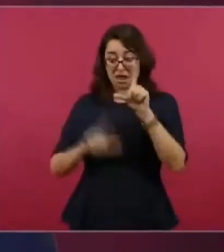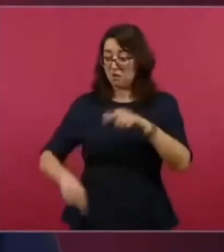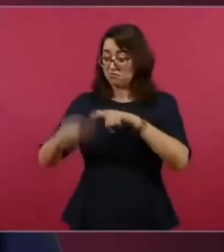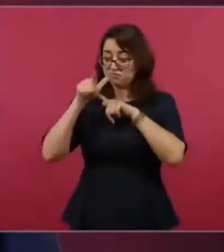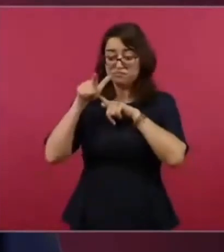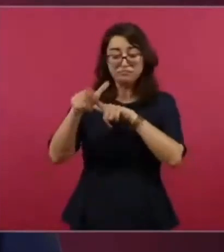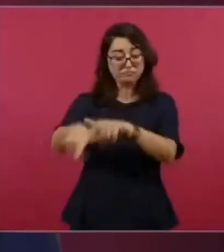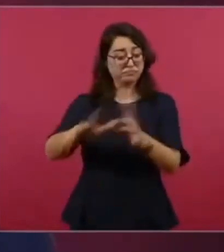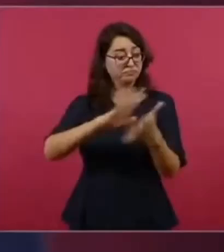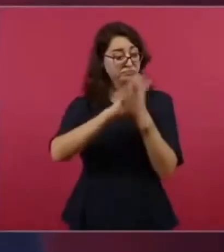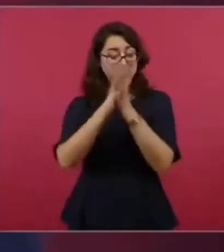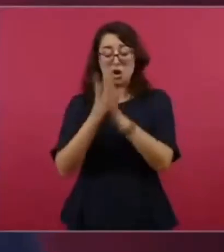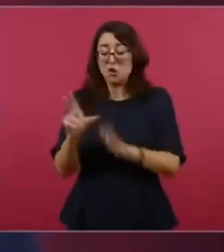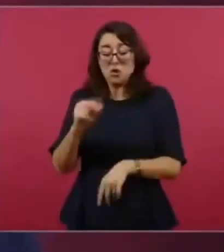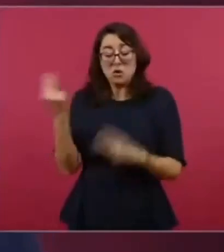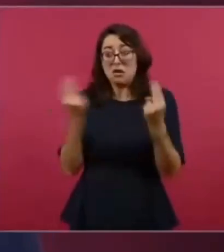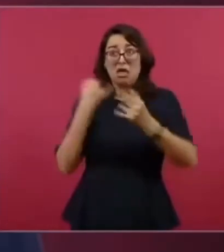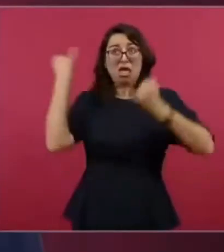moralmente imposible.